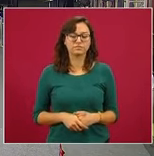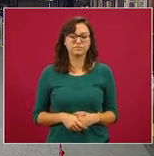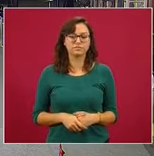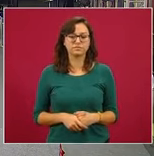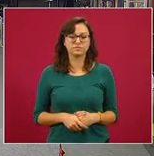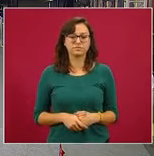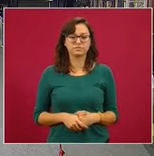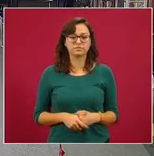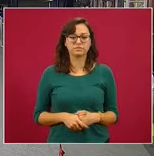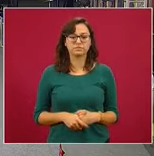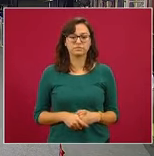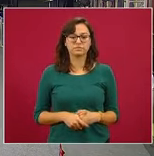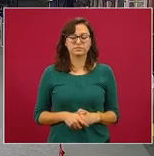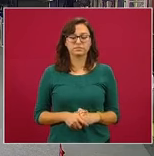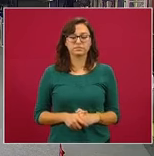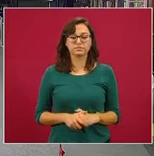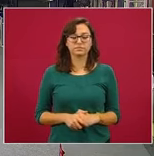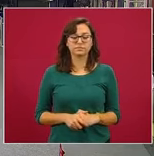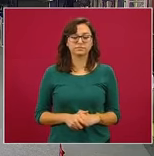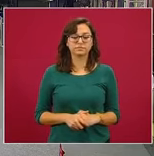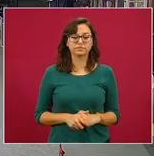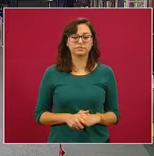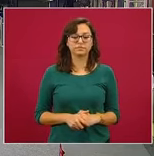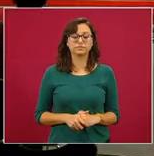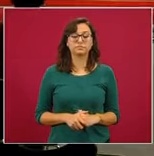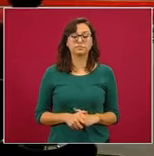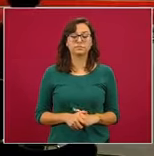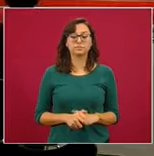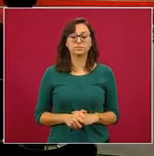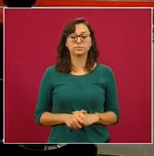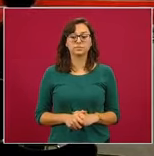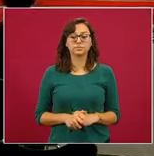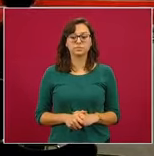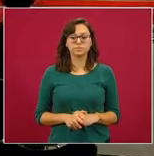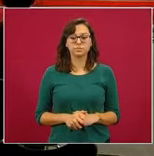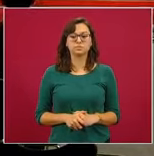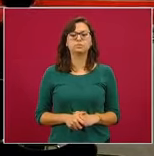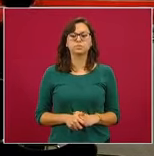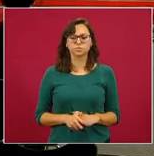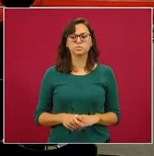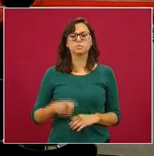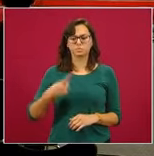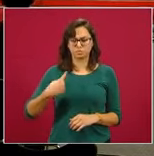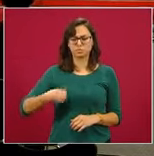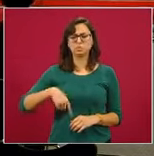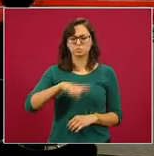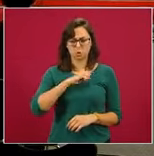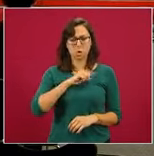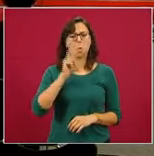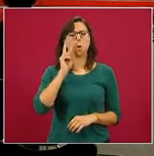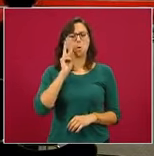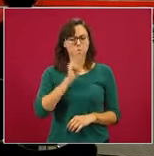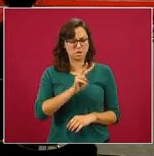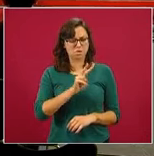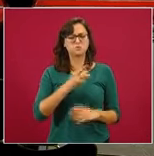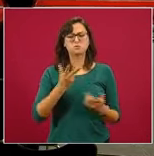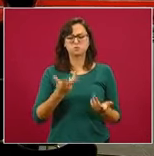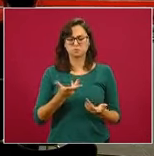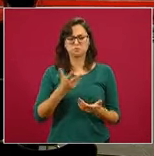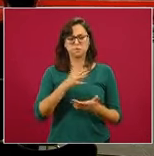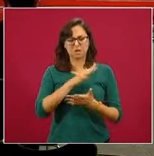creo, nos ha tocado leer y ver estas declaraciones que hace precisamente a través,